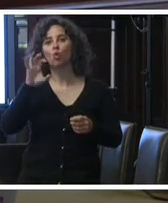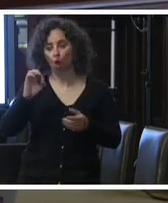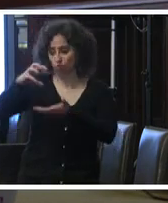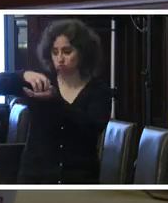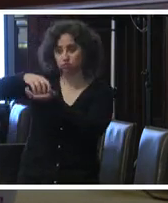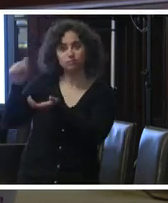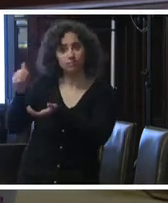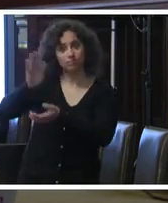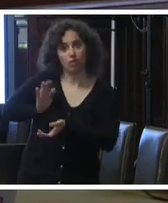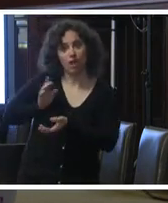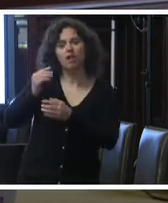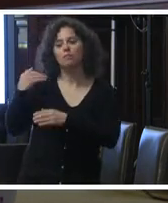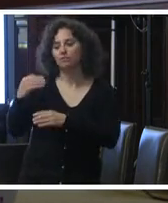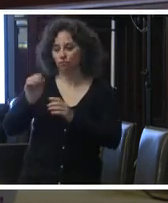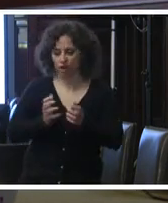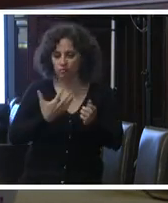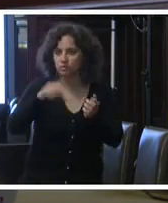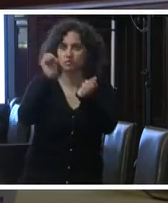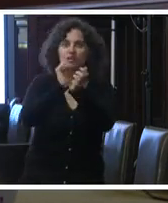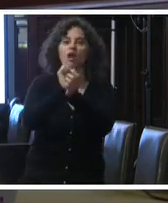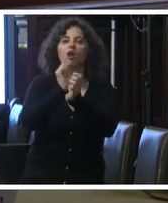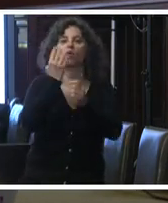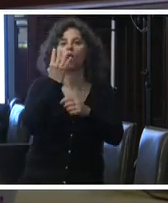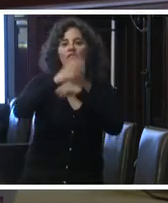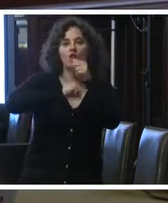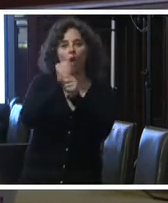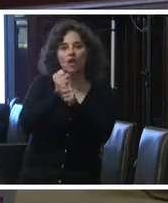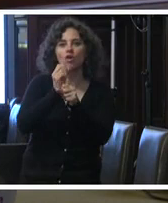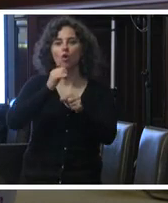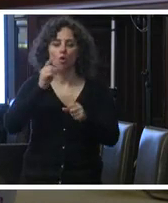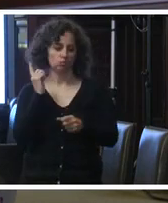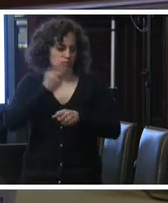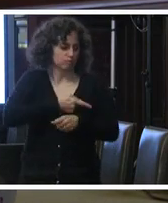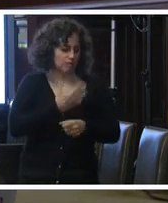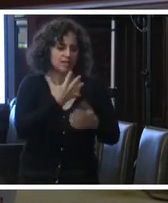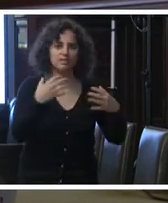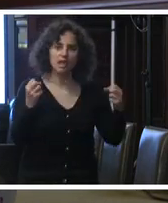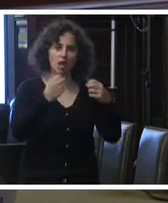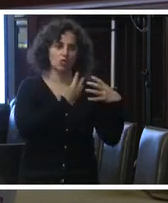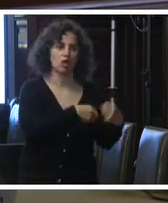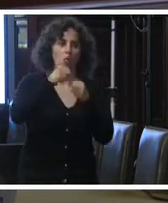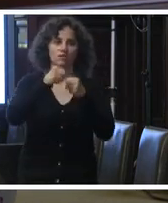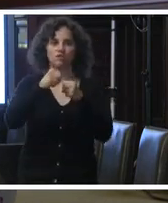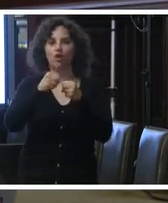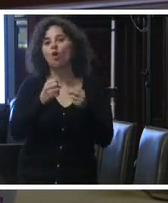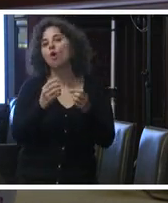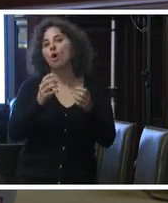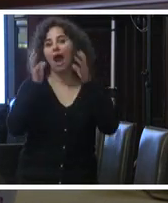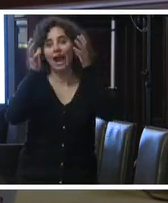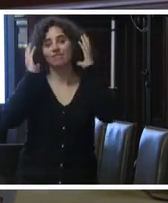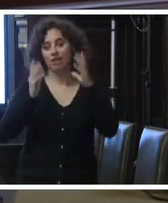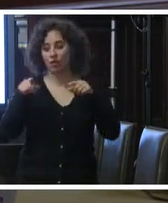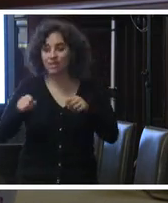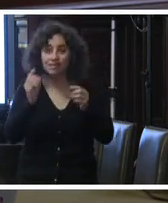fue procesada durante 4 años al haber sido acusada de secuestro agravado. Ella participó de